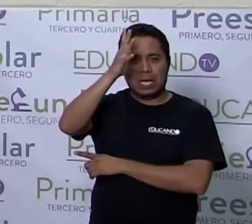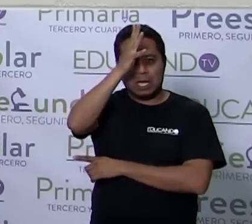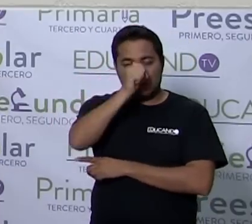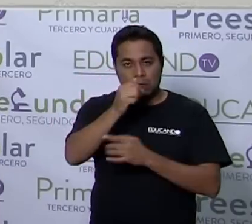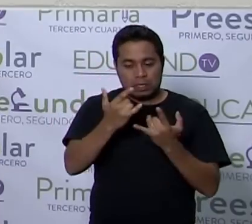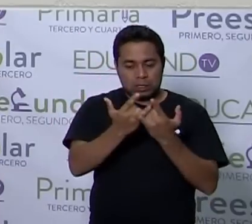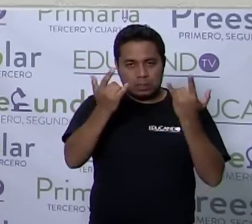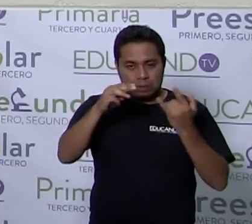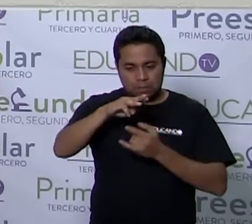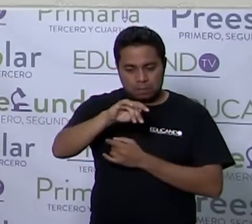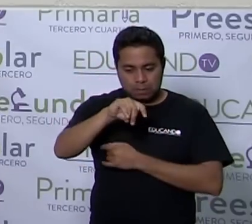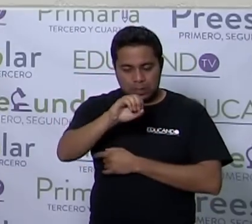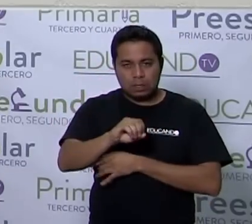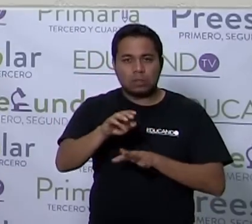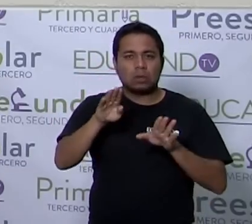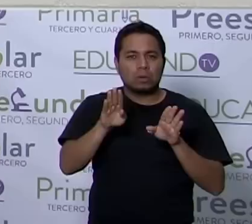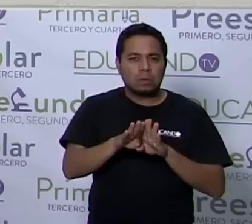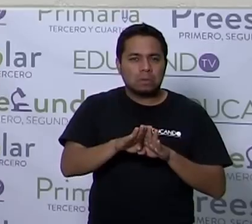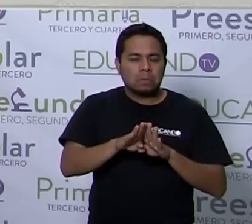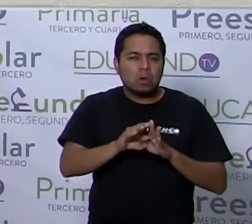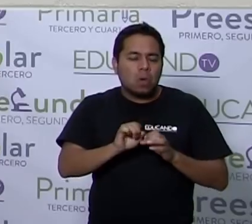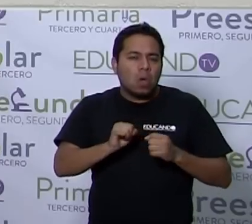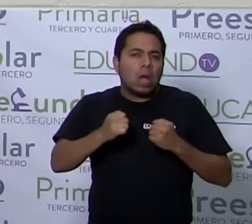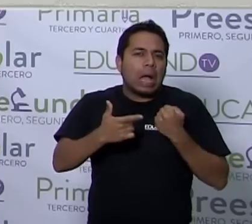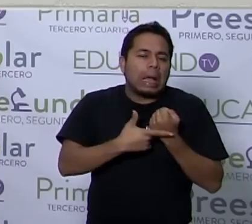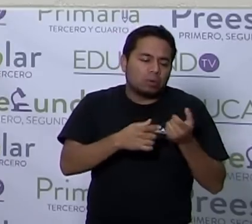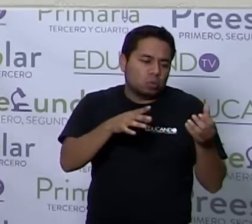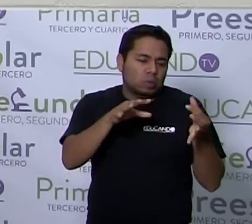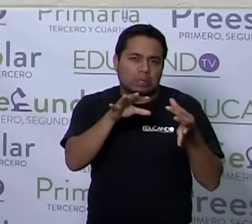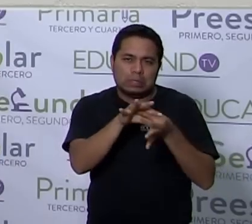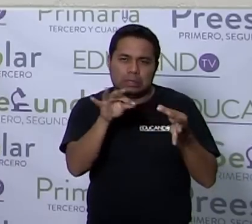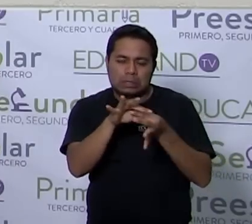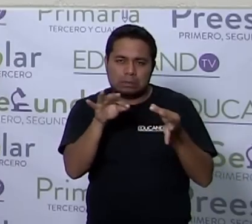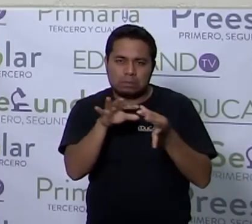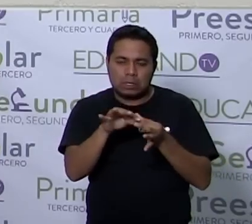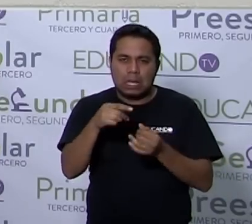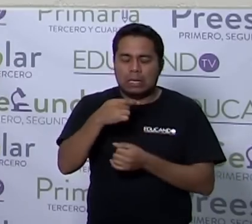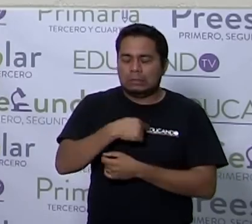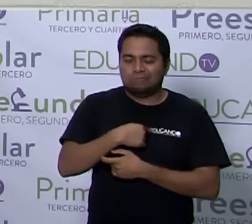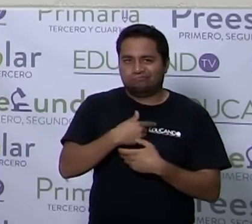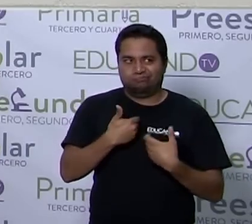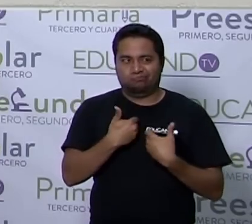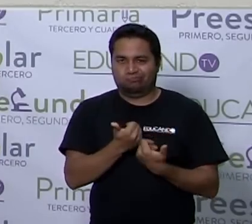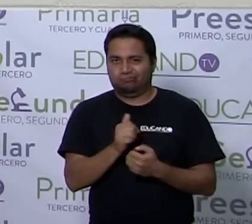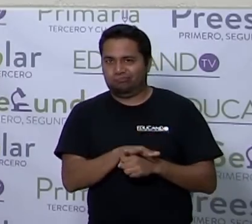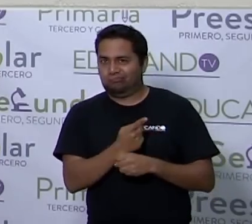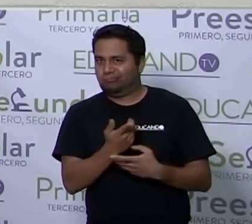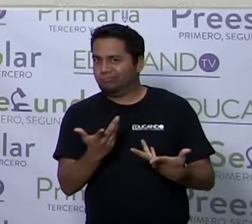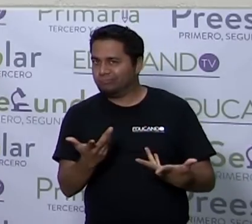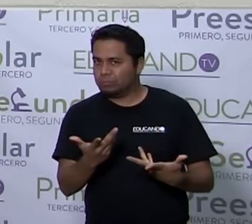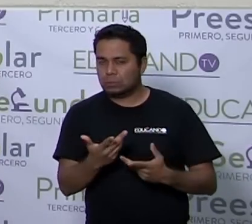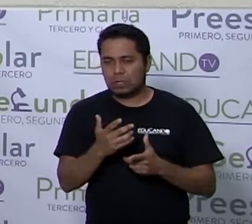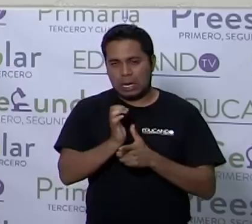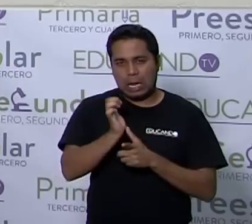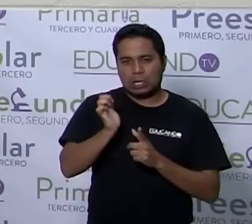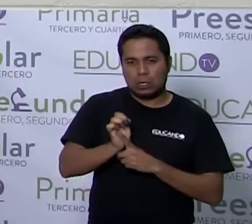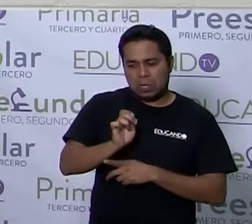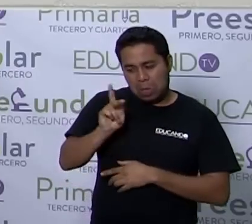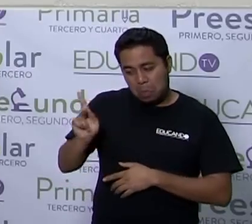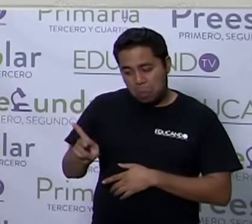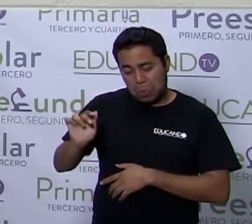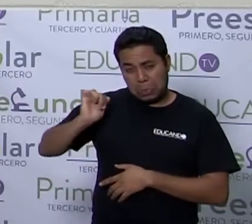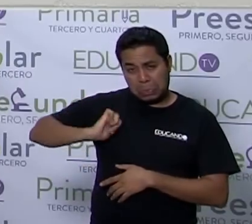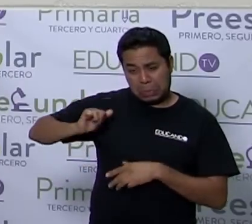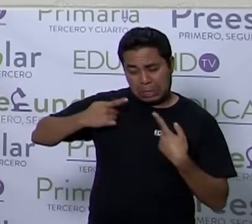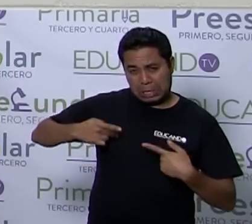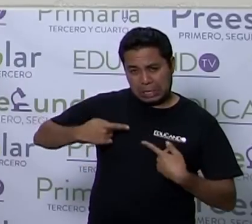son explicaciones a fenómenos o a hechos que nosotros no podemos entender. Entonces, los pueblos antiguos